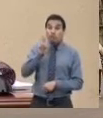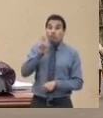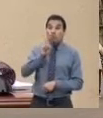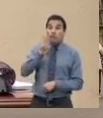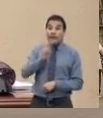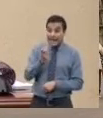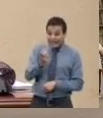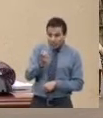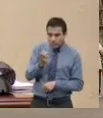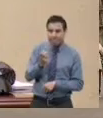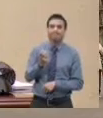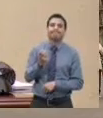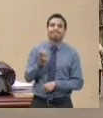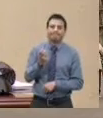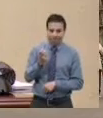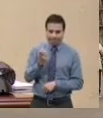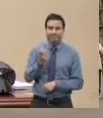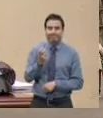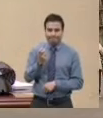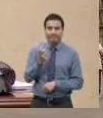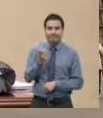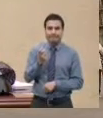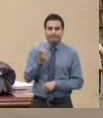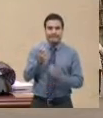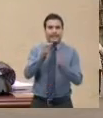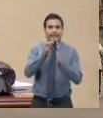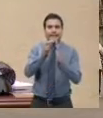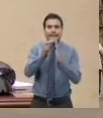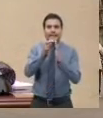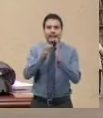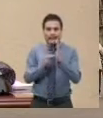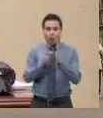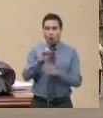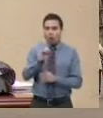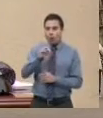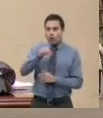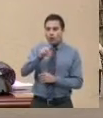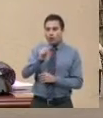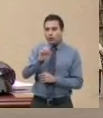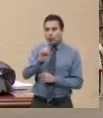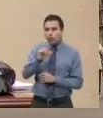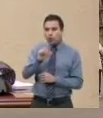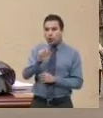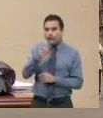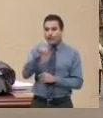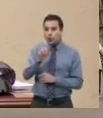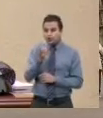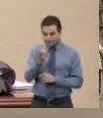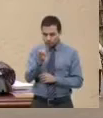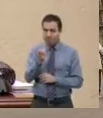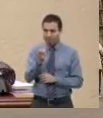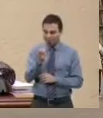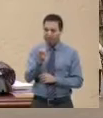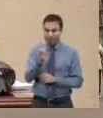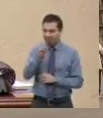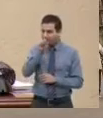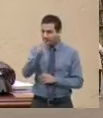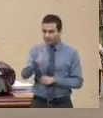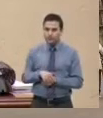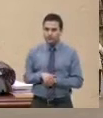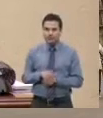está llevando a cabo en aplicación de los principios ontológicos de la prueba. Segundo